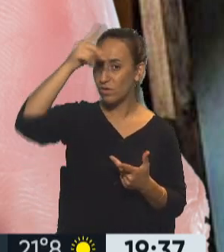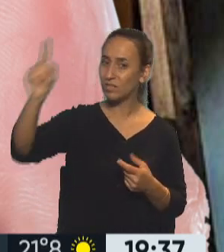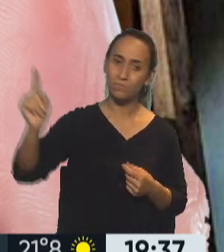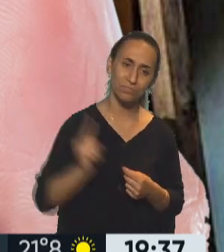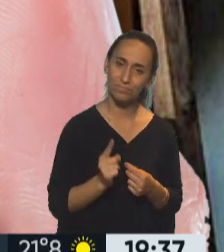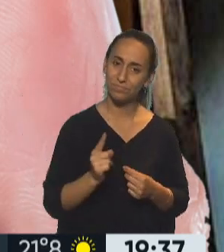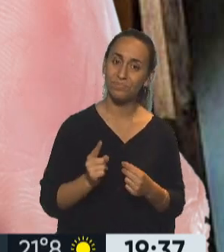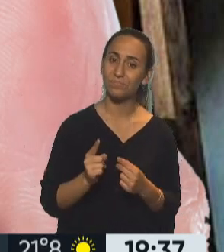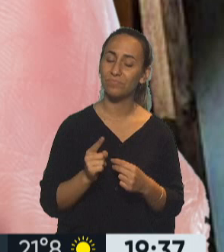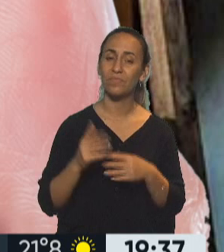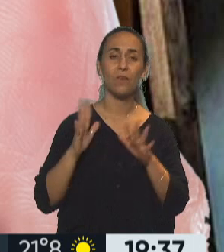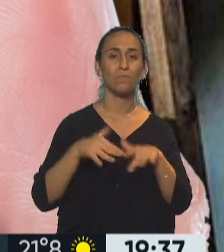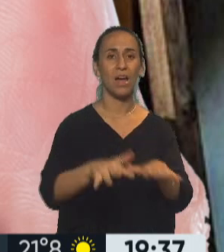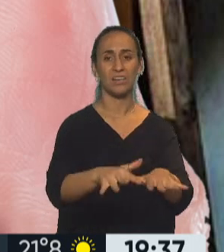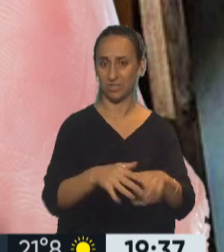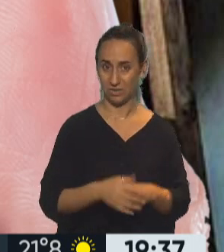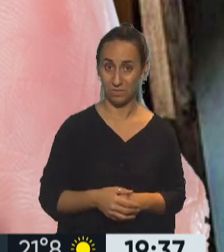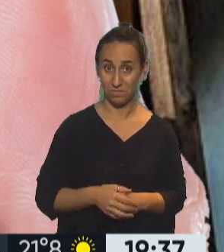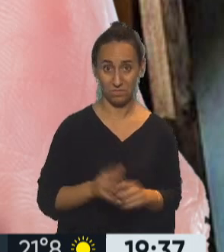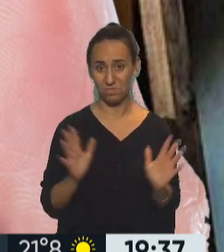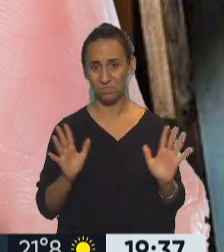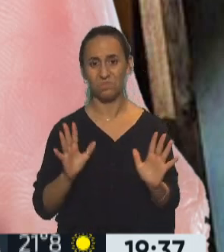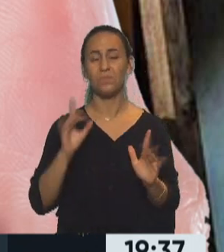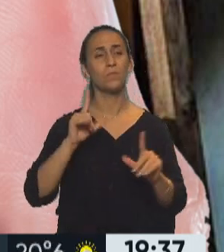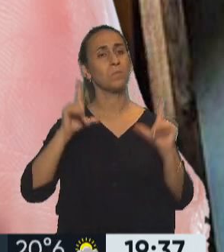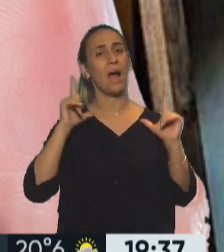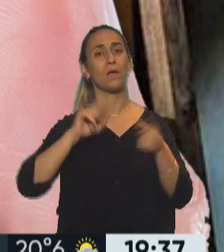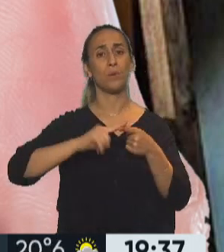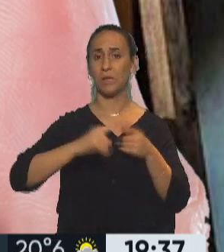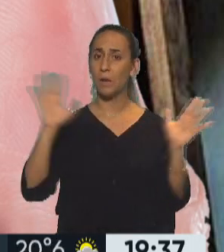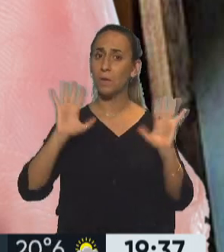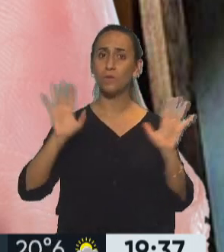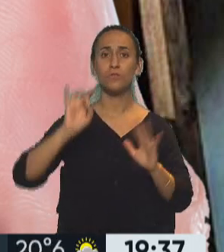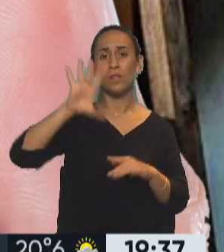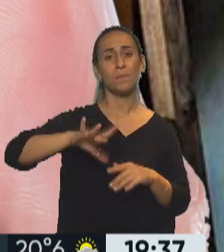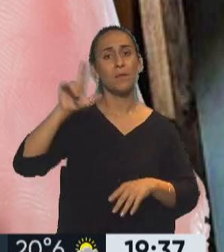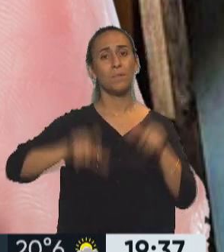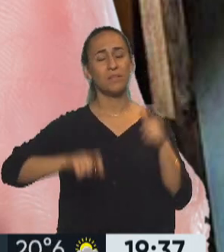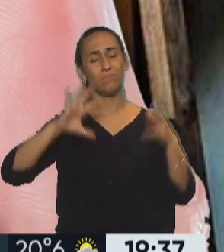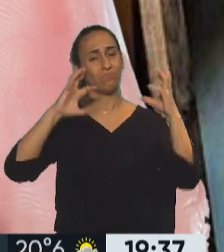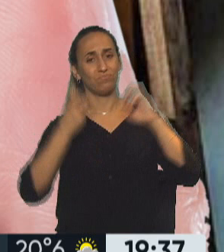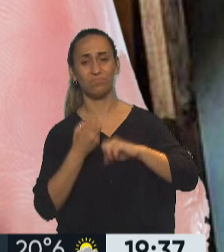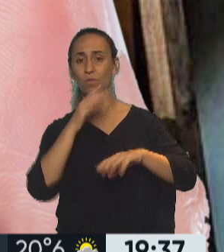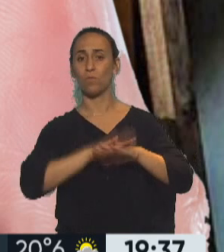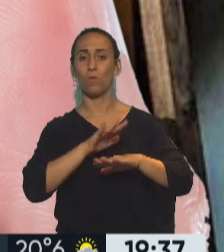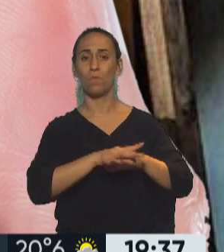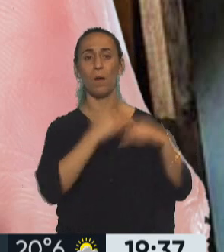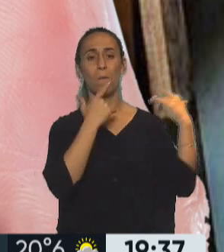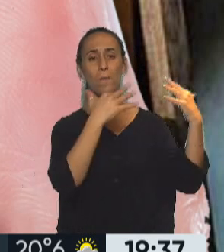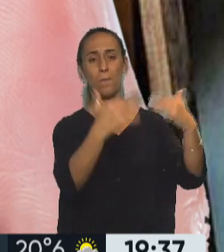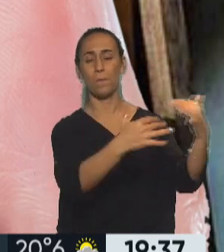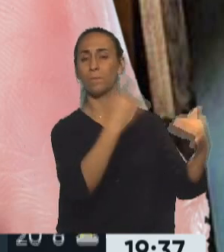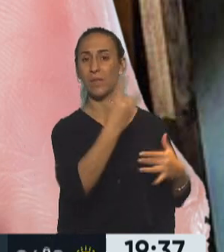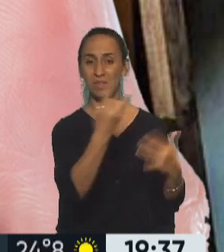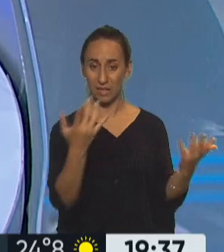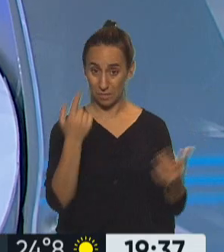una manifestación nuestra con un tinte político sino con gente que está afectada por las mentiras que hay la superetas y escuchar